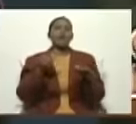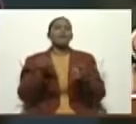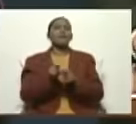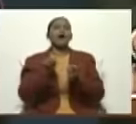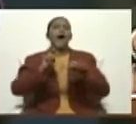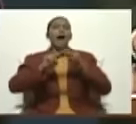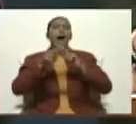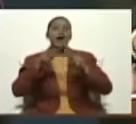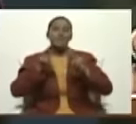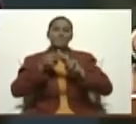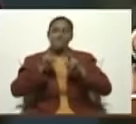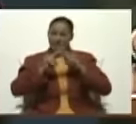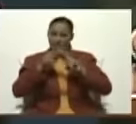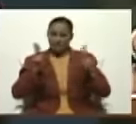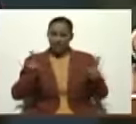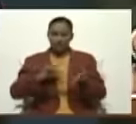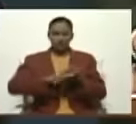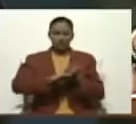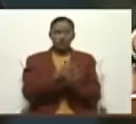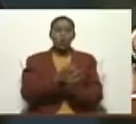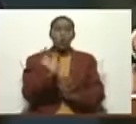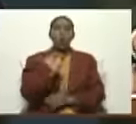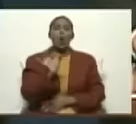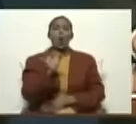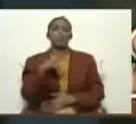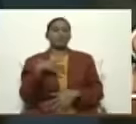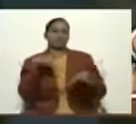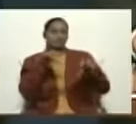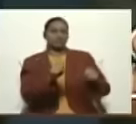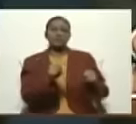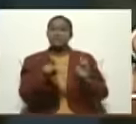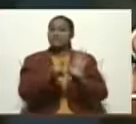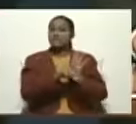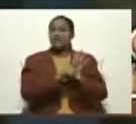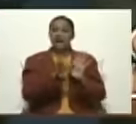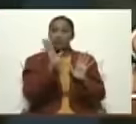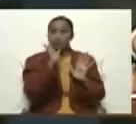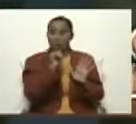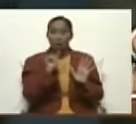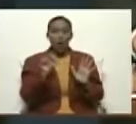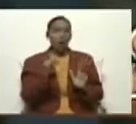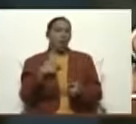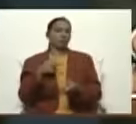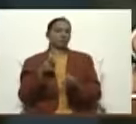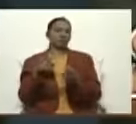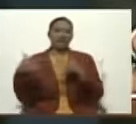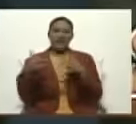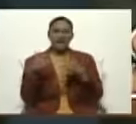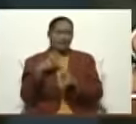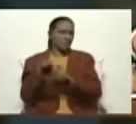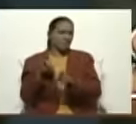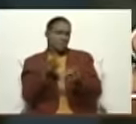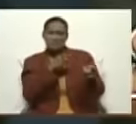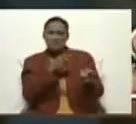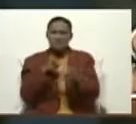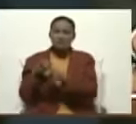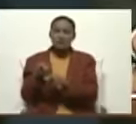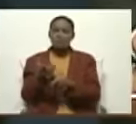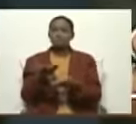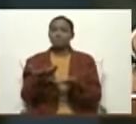y de la ocupación ilegal y de los crímenes de guerra que en esta época actual, en este